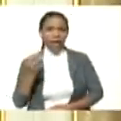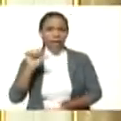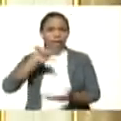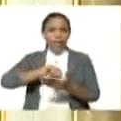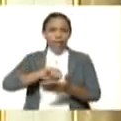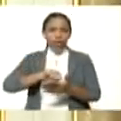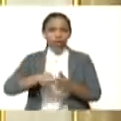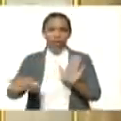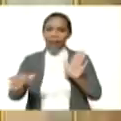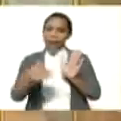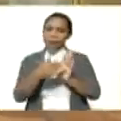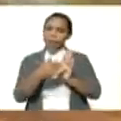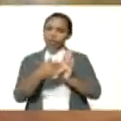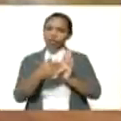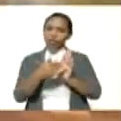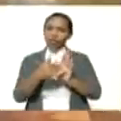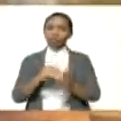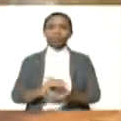de las limitaciones